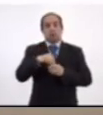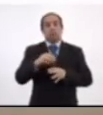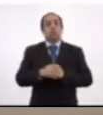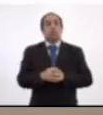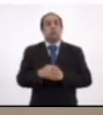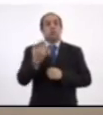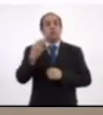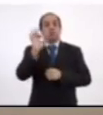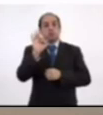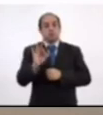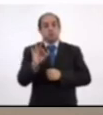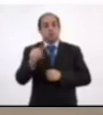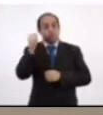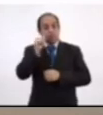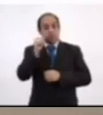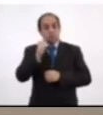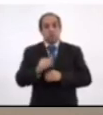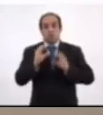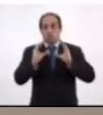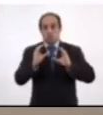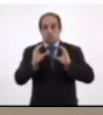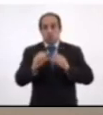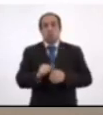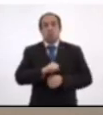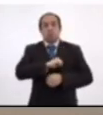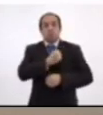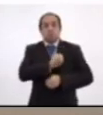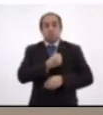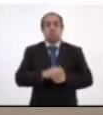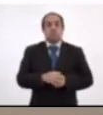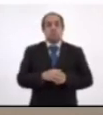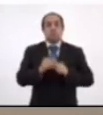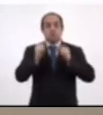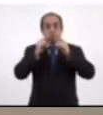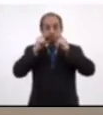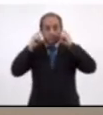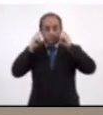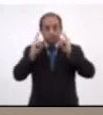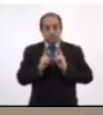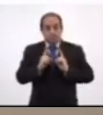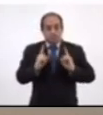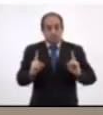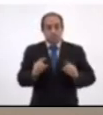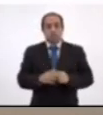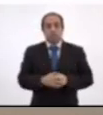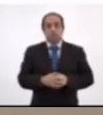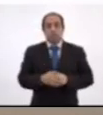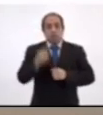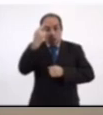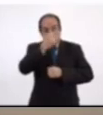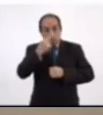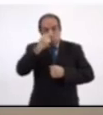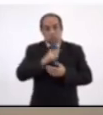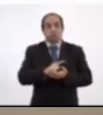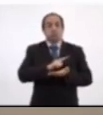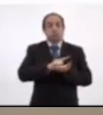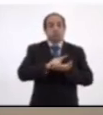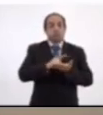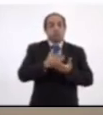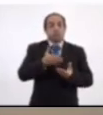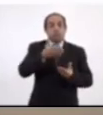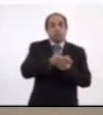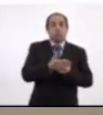50% siempre con las debidas medidas sanitarias. Uso de cubrebocas, sana distancia, filtro sanitario a la entrada, uso del código QR